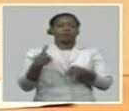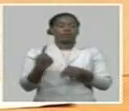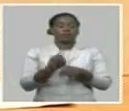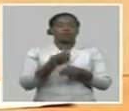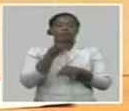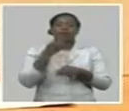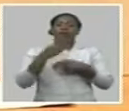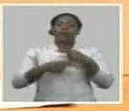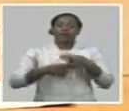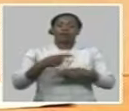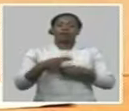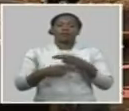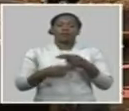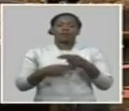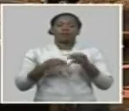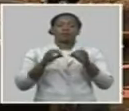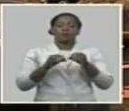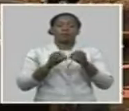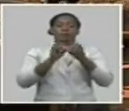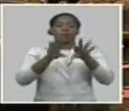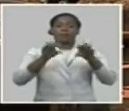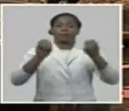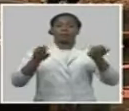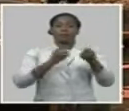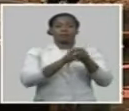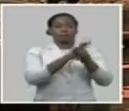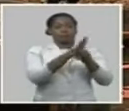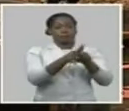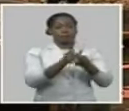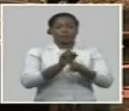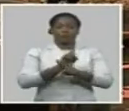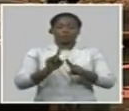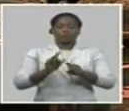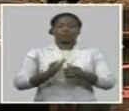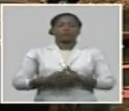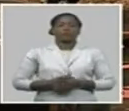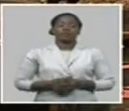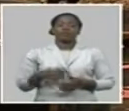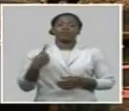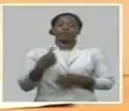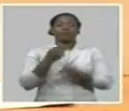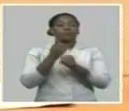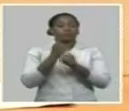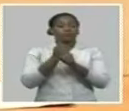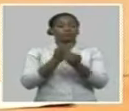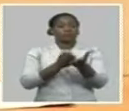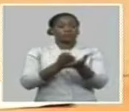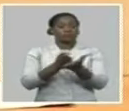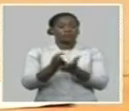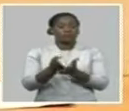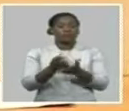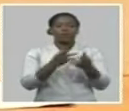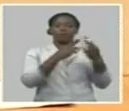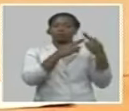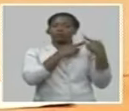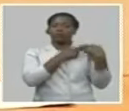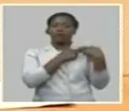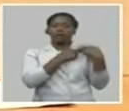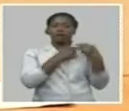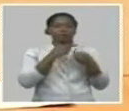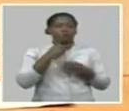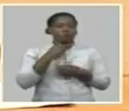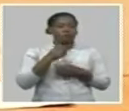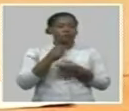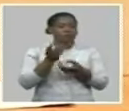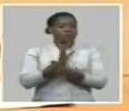hacer para no permitir la propagación de la enfermedad solo trabajar eficientemente responsablemente con mucha intensidad y